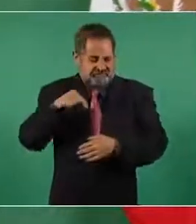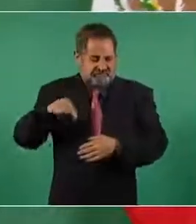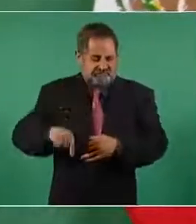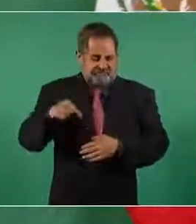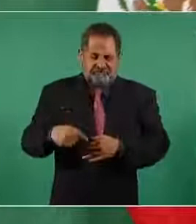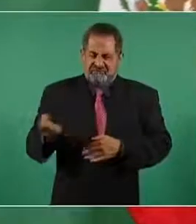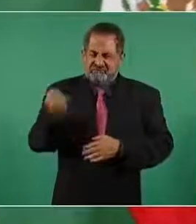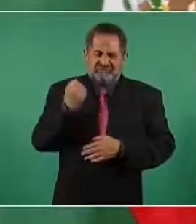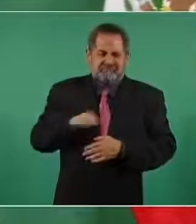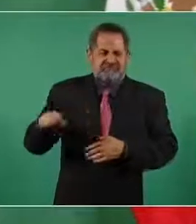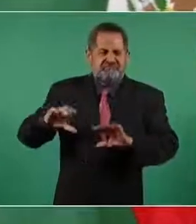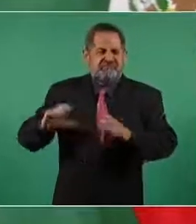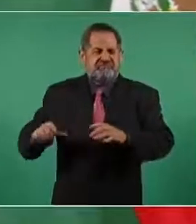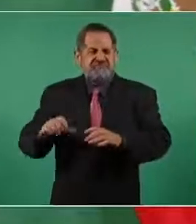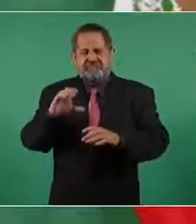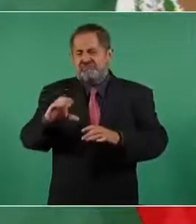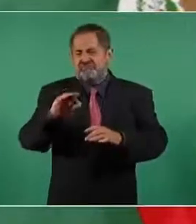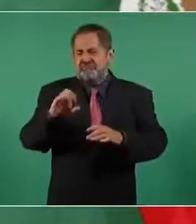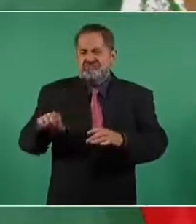acciones